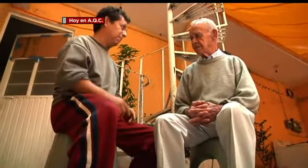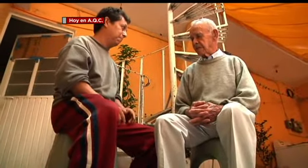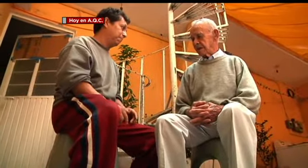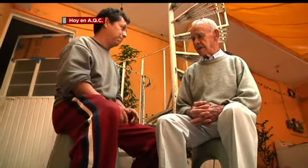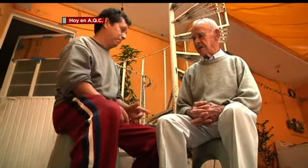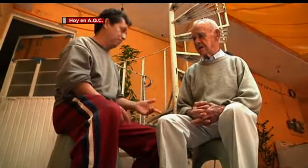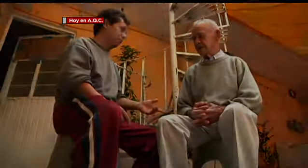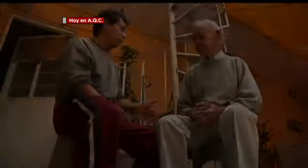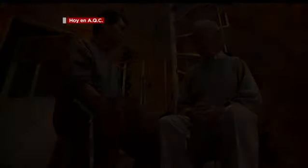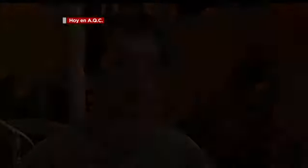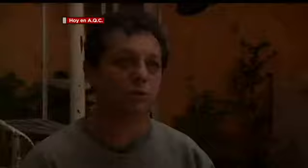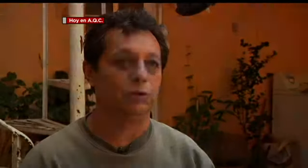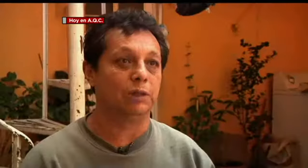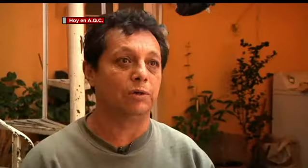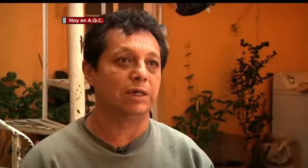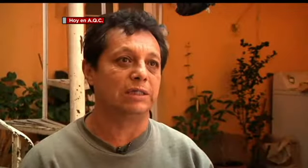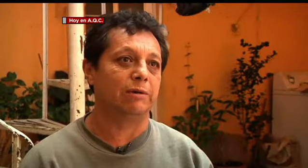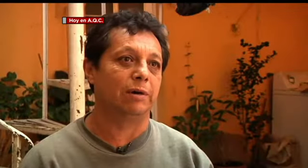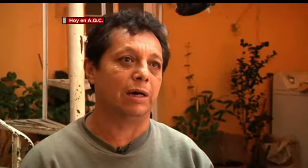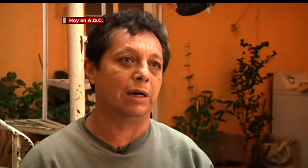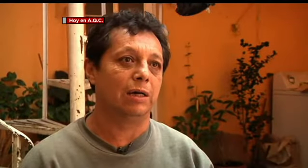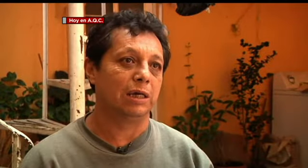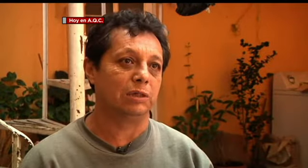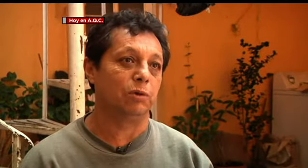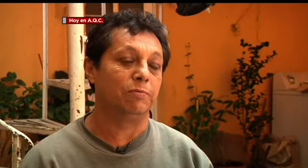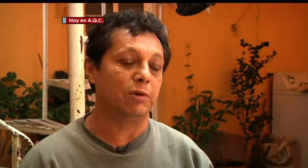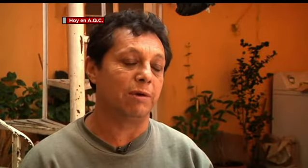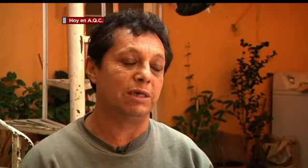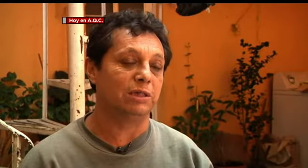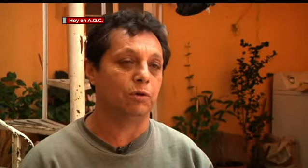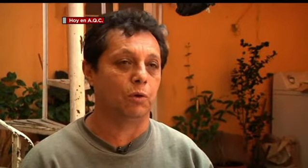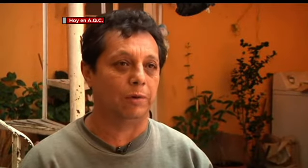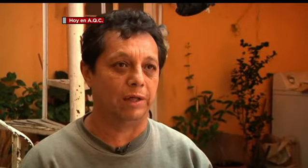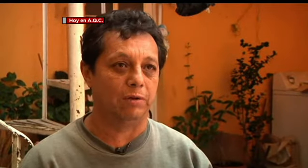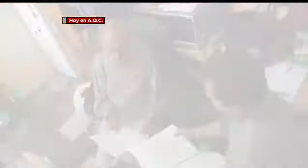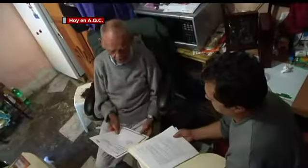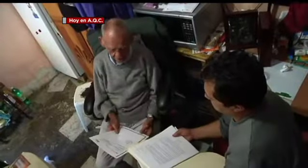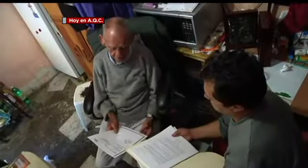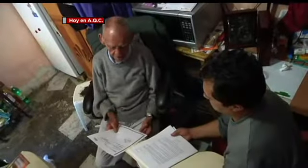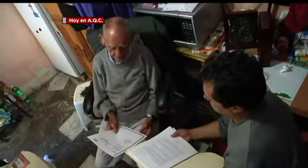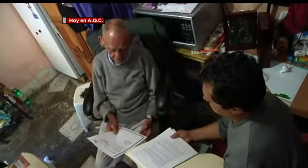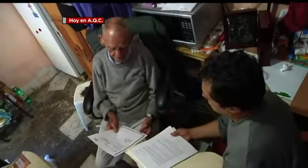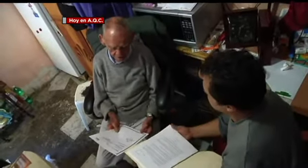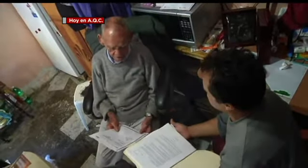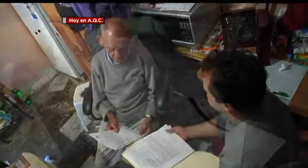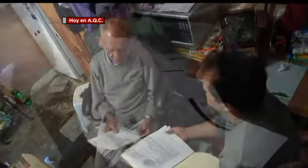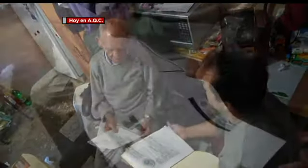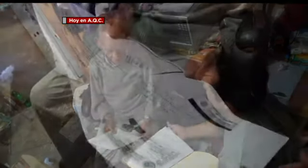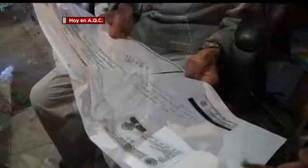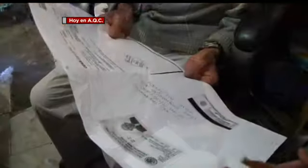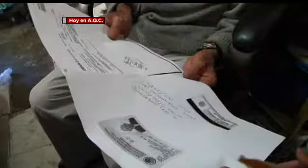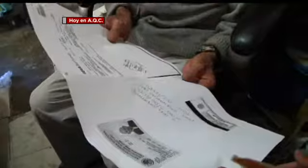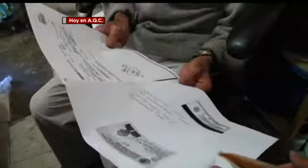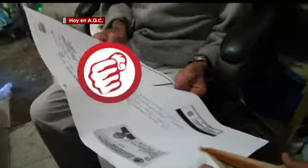Acercó a cobrar y le dijeron que su dinero ya estaba, que su envío ya había sido cobrado.